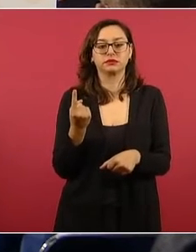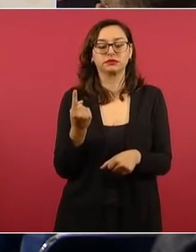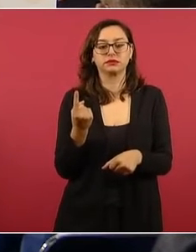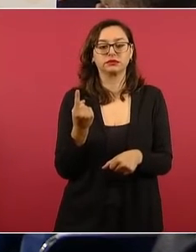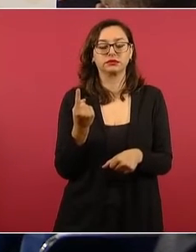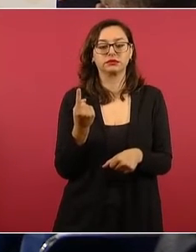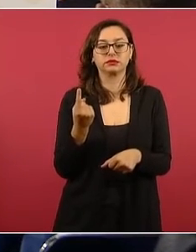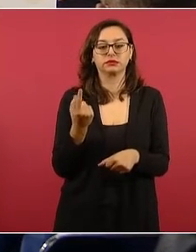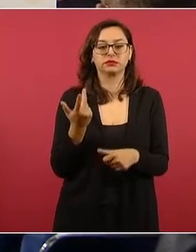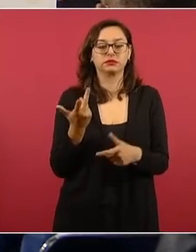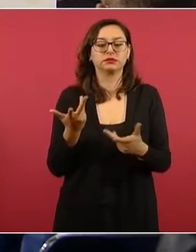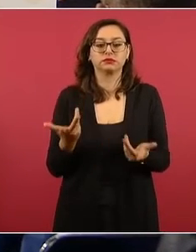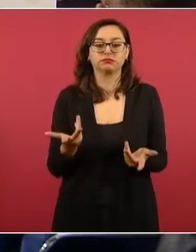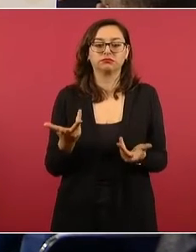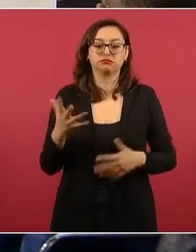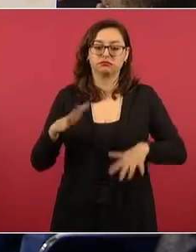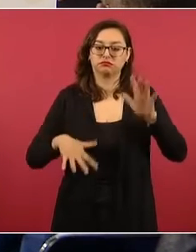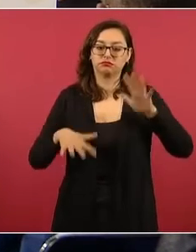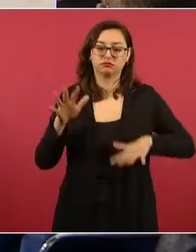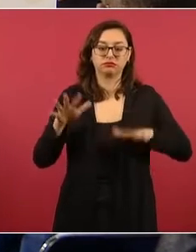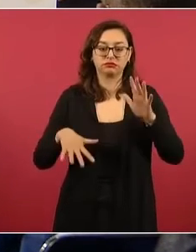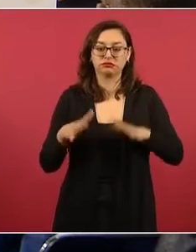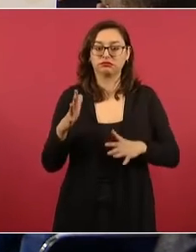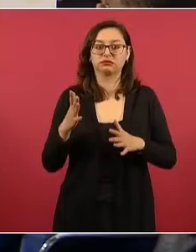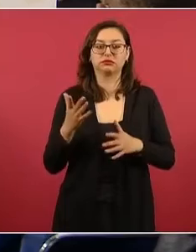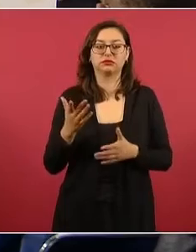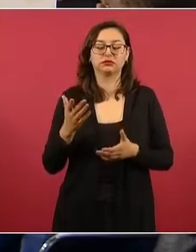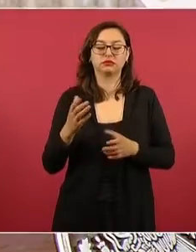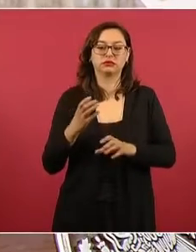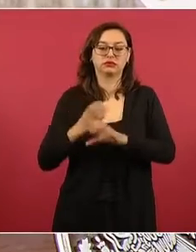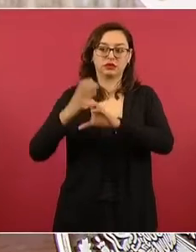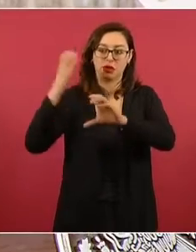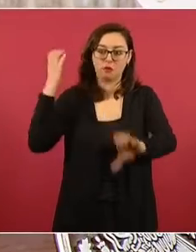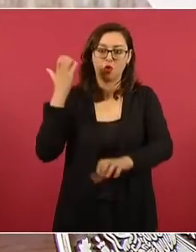los trasladan en tráiler,